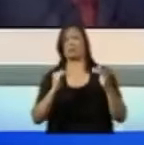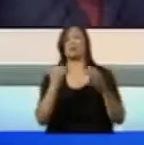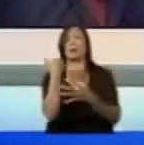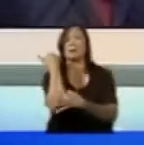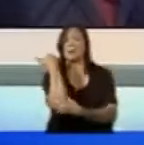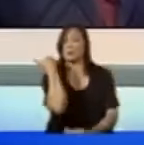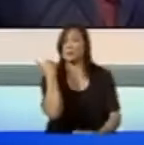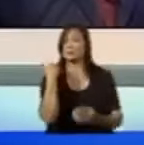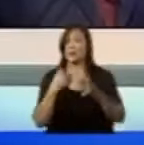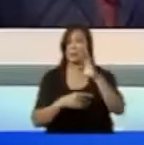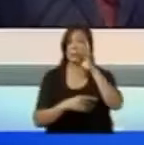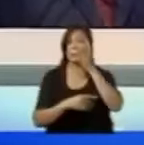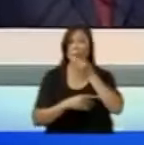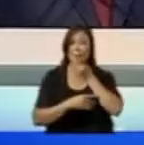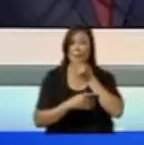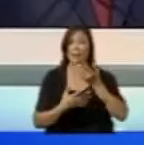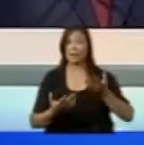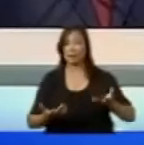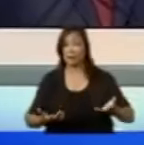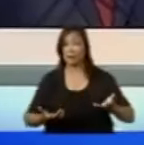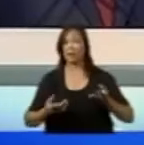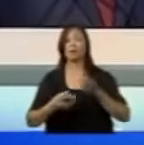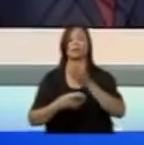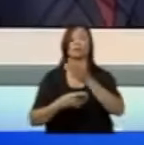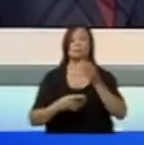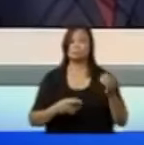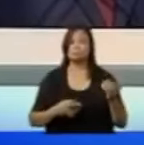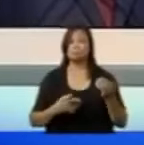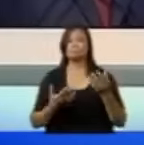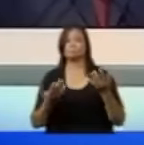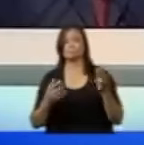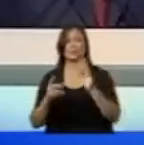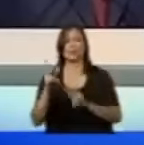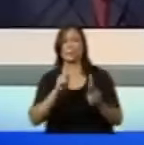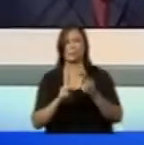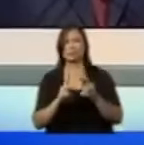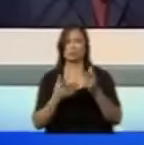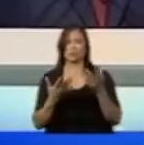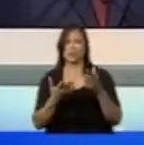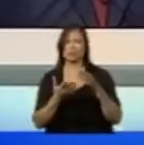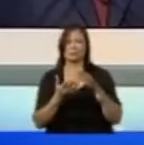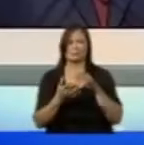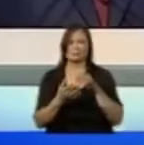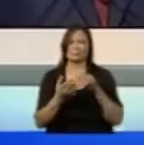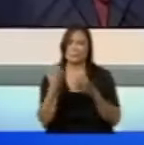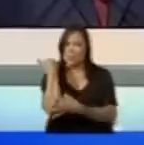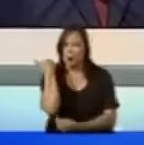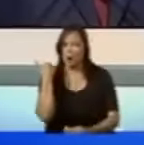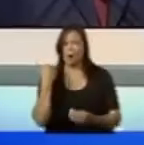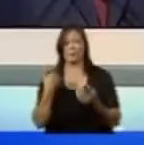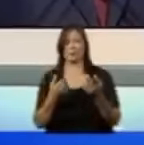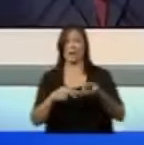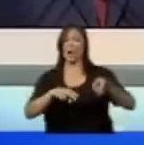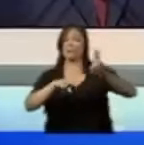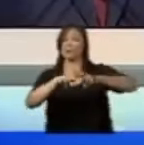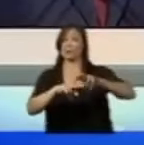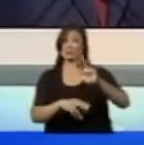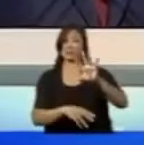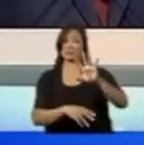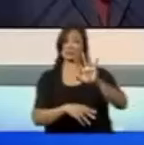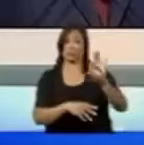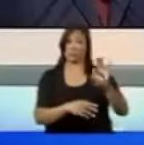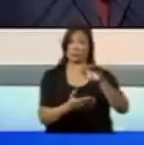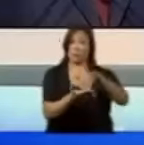pobreza extrema en República Dominicana y las personas vulnerables ha crecido en más de